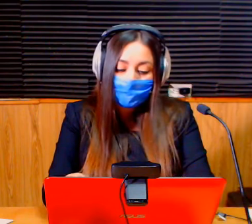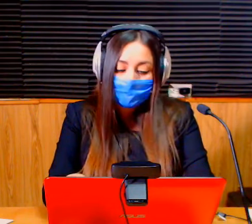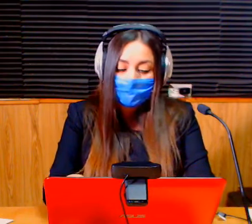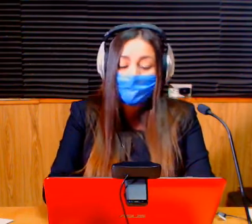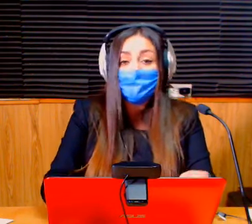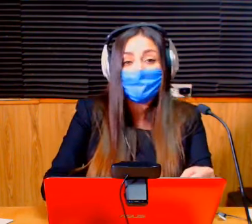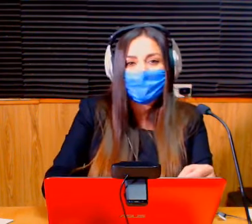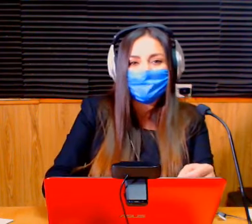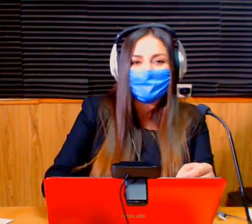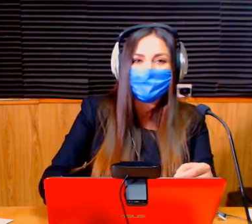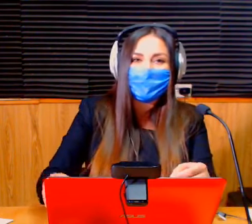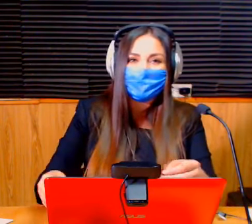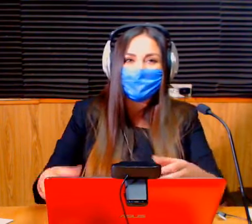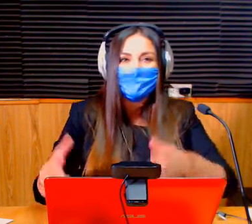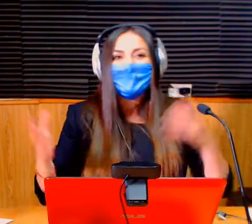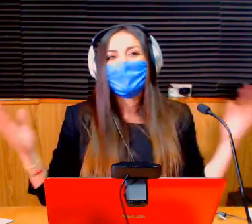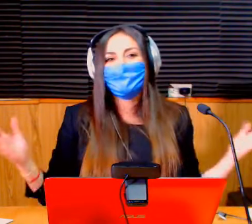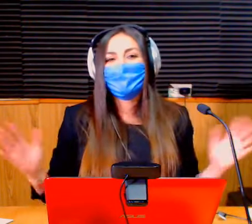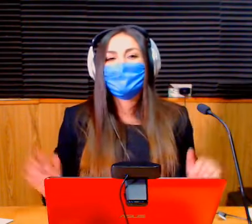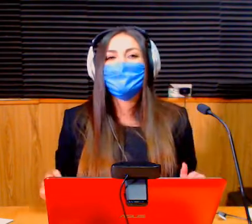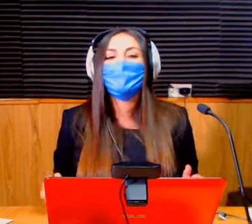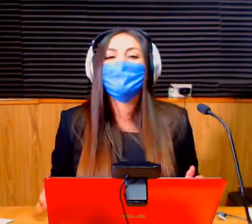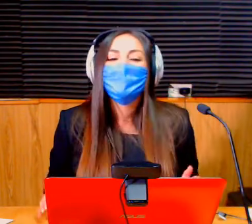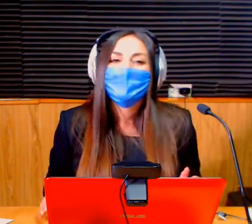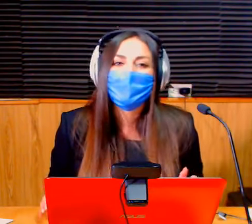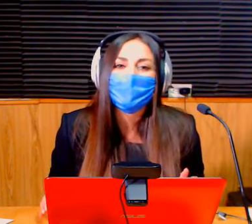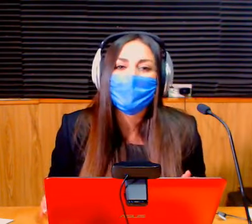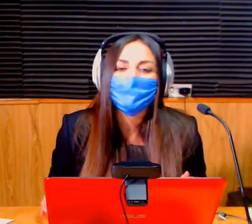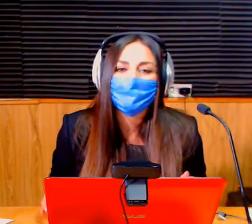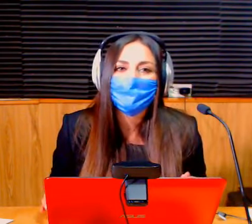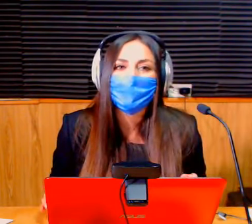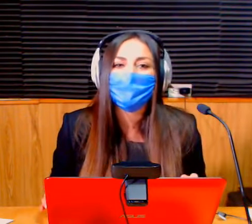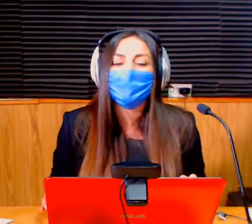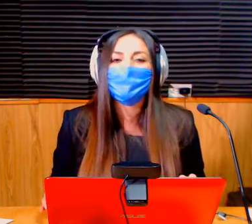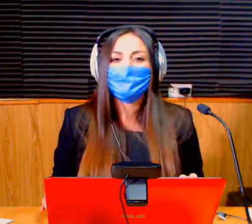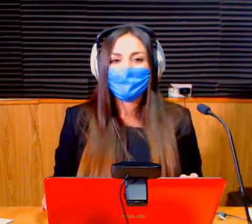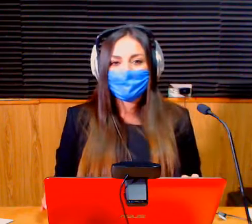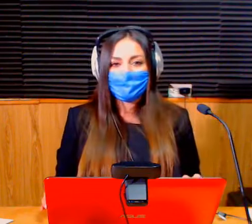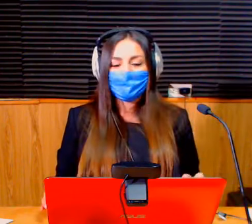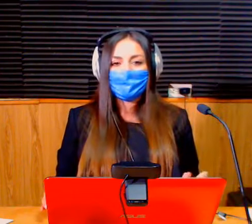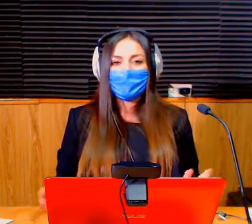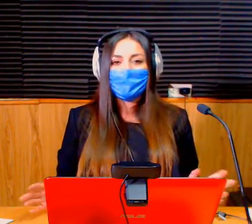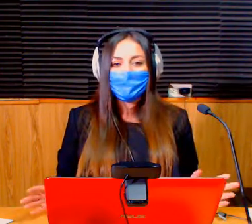maestro Jorge Mazurik. Muchas gracias a todo el equipo de la Subsecretaría de